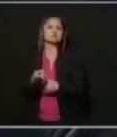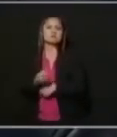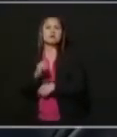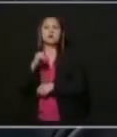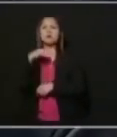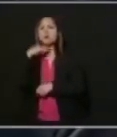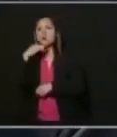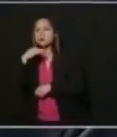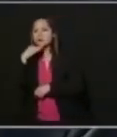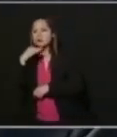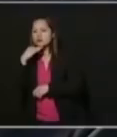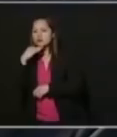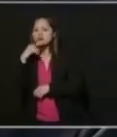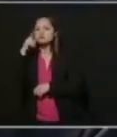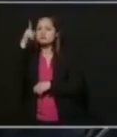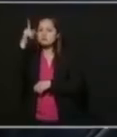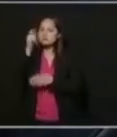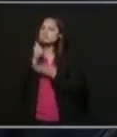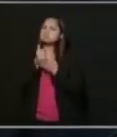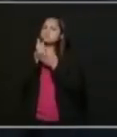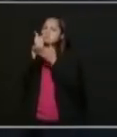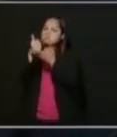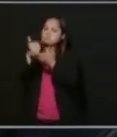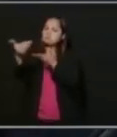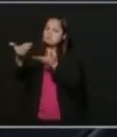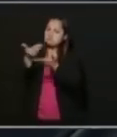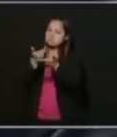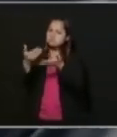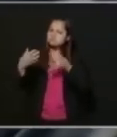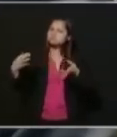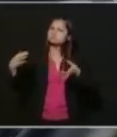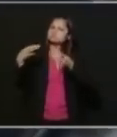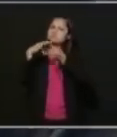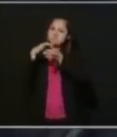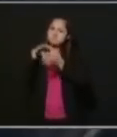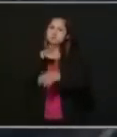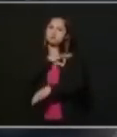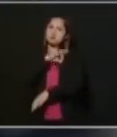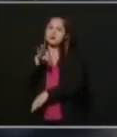o de corrupción. Desde hoy